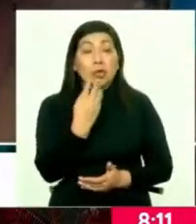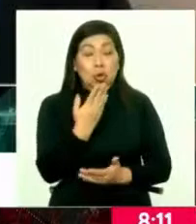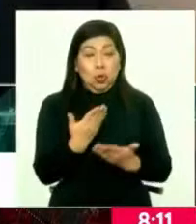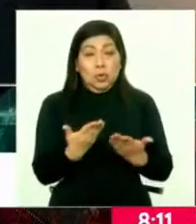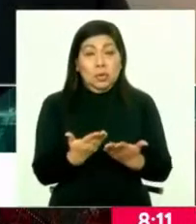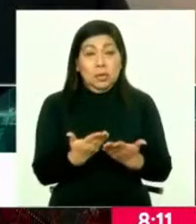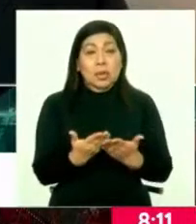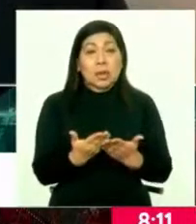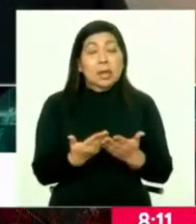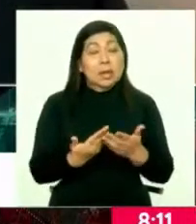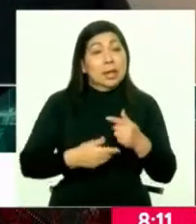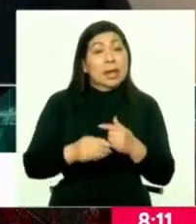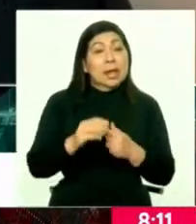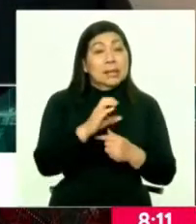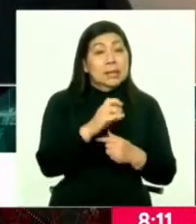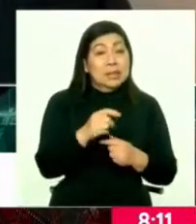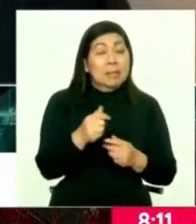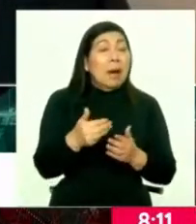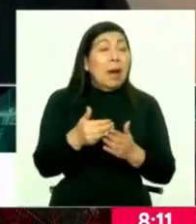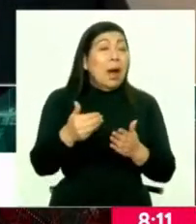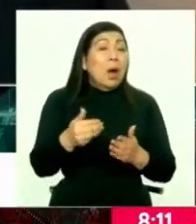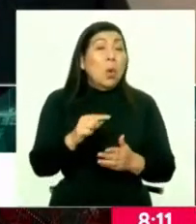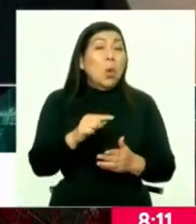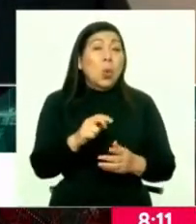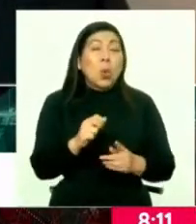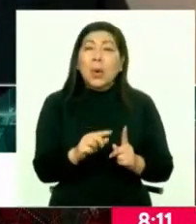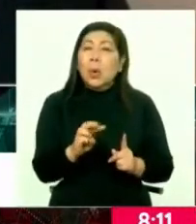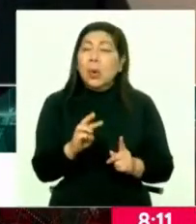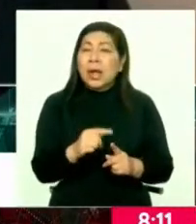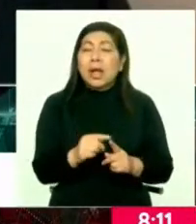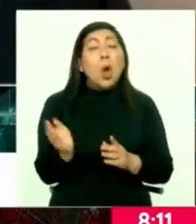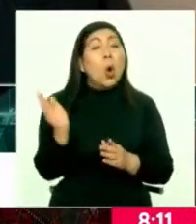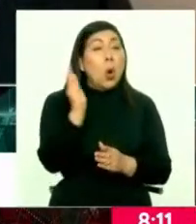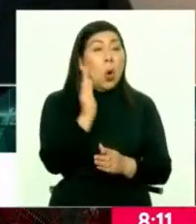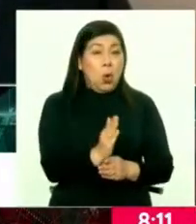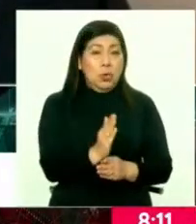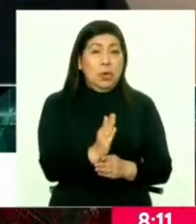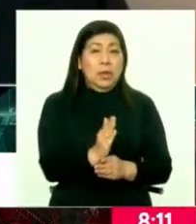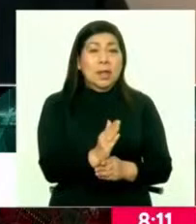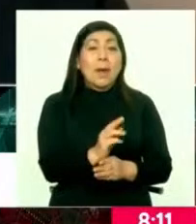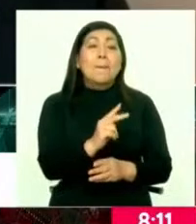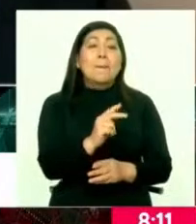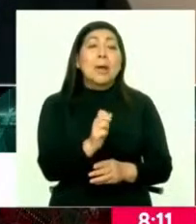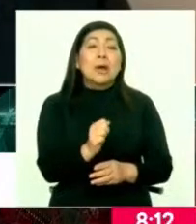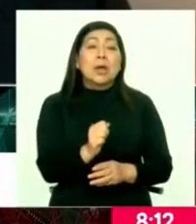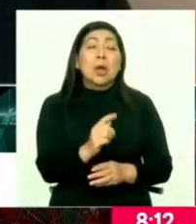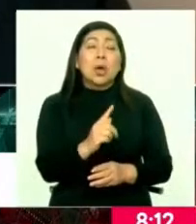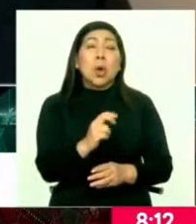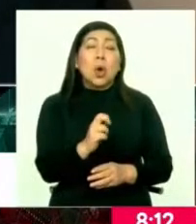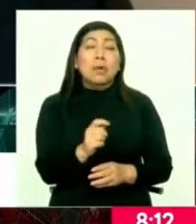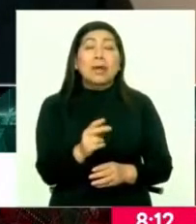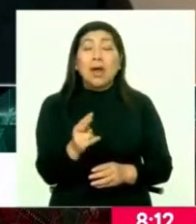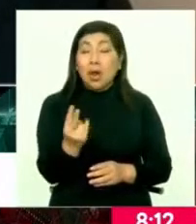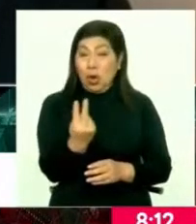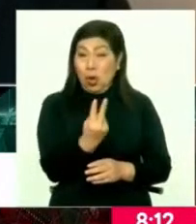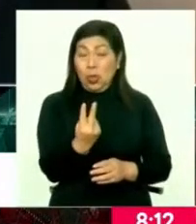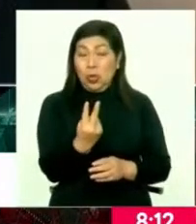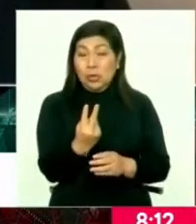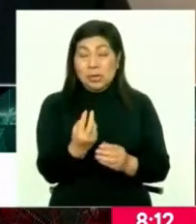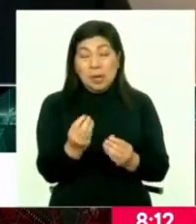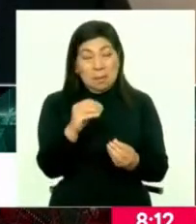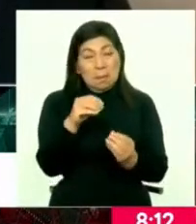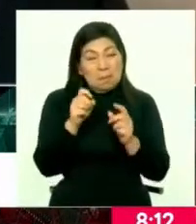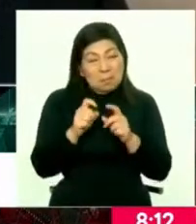componentes. Uno que proviene de la cepa ancestral de Wuhan y un segundo componente que proviene de la variante Omicron, específicamente